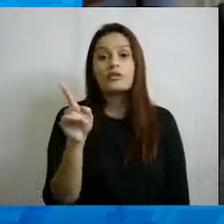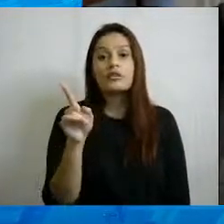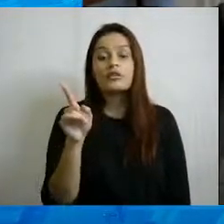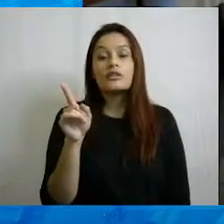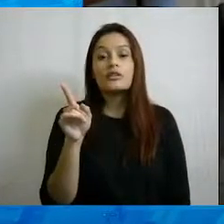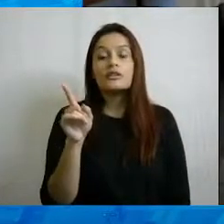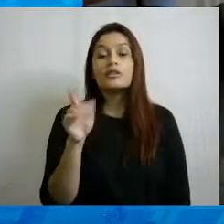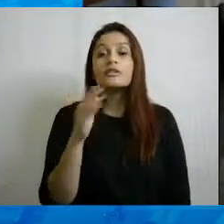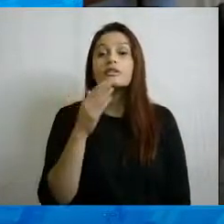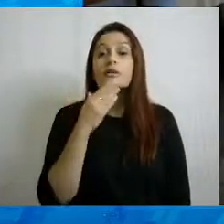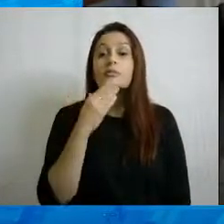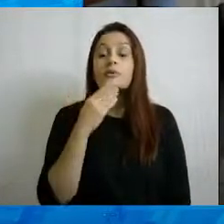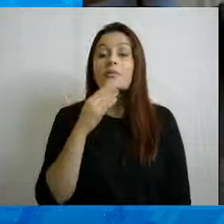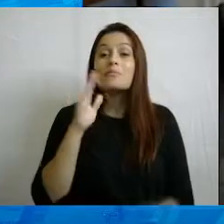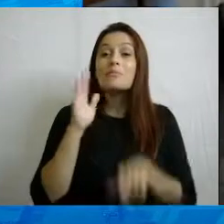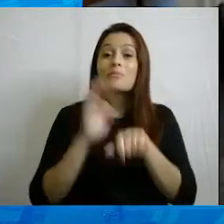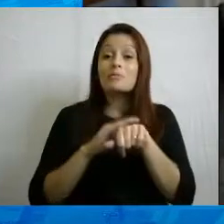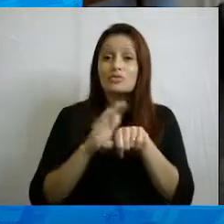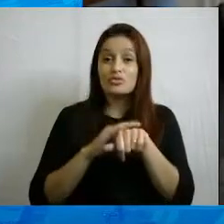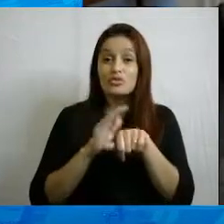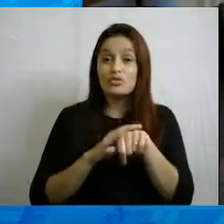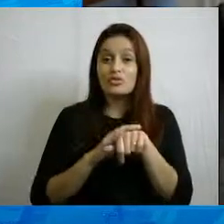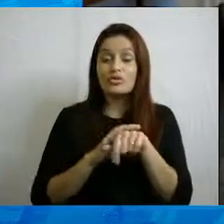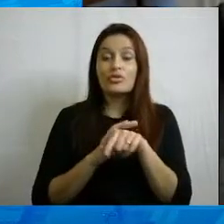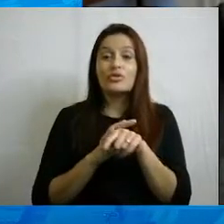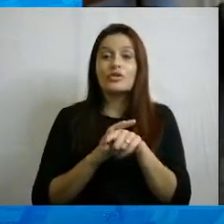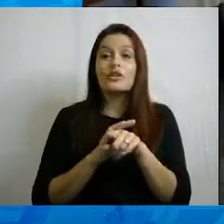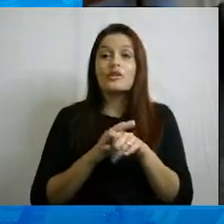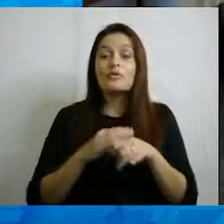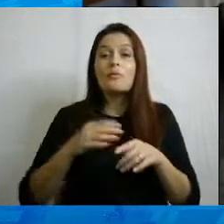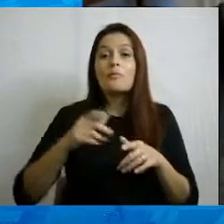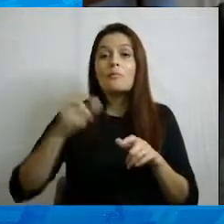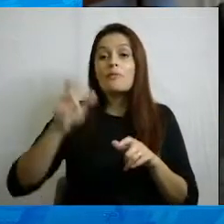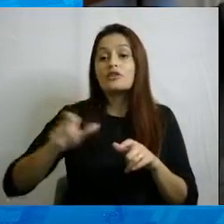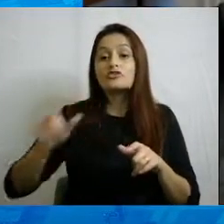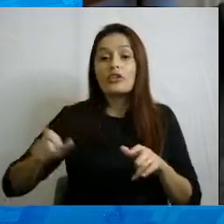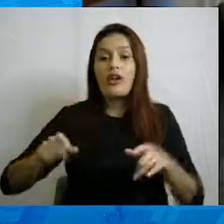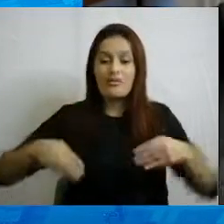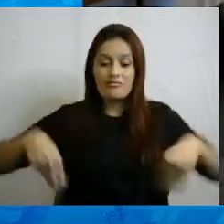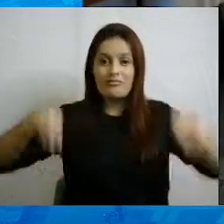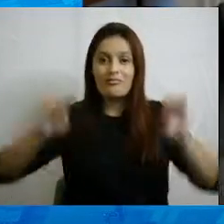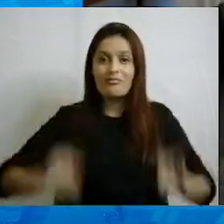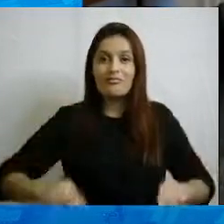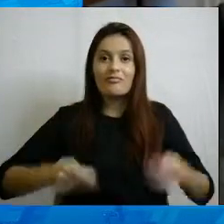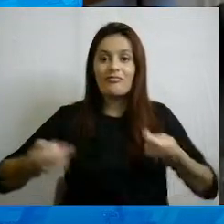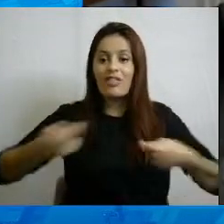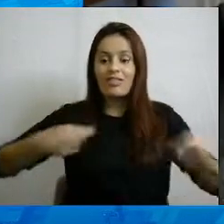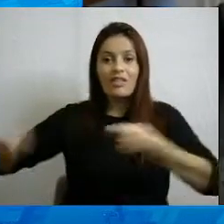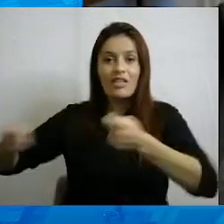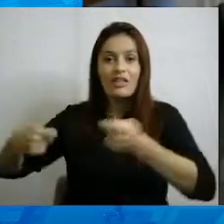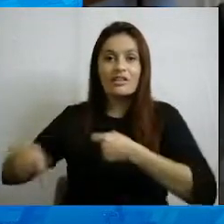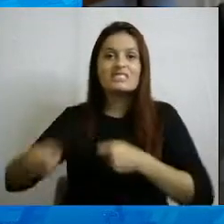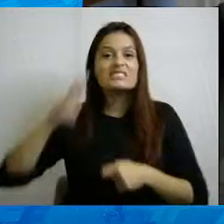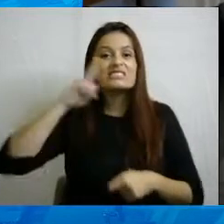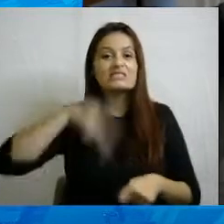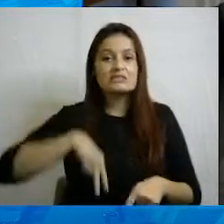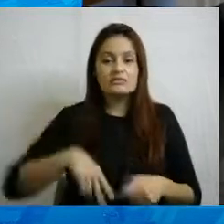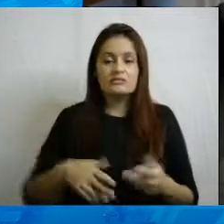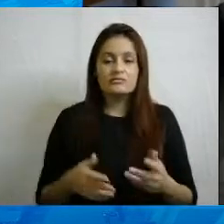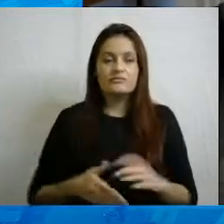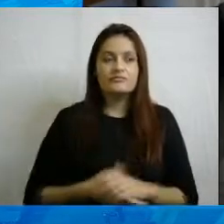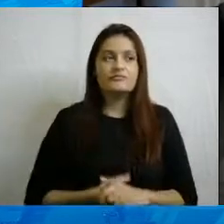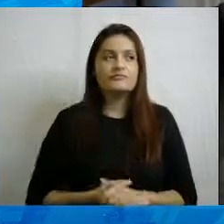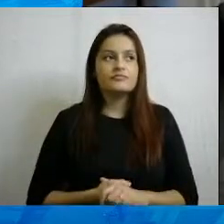permisos otorgados a los ambulantes conforme a lo dispuesto en el artículo 21, letra D de la